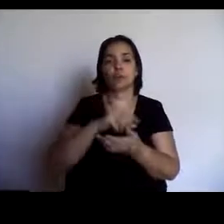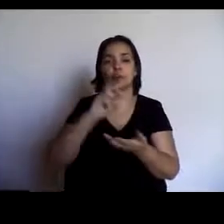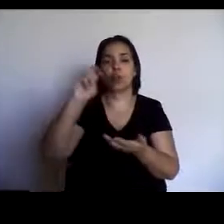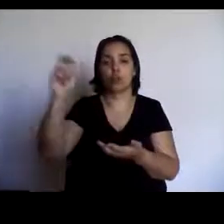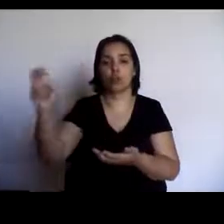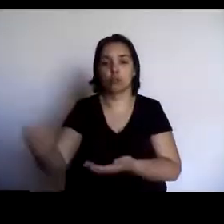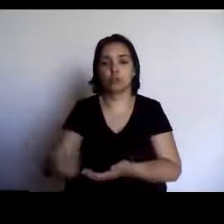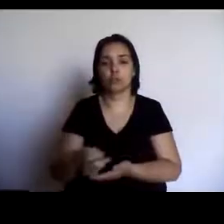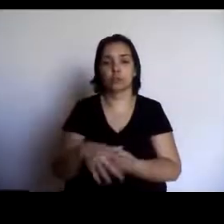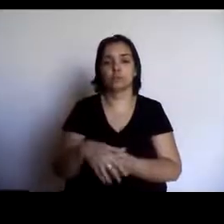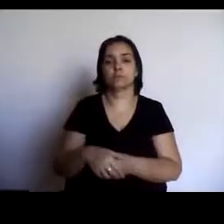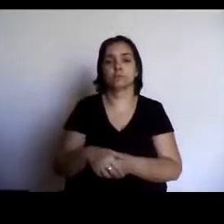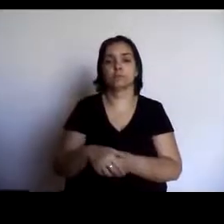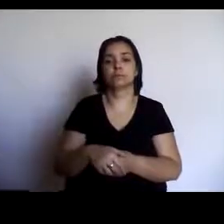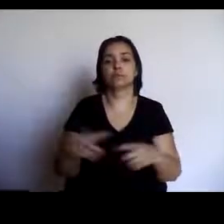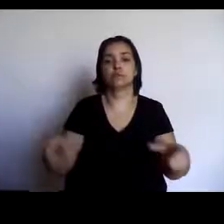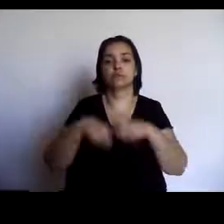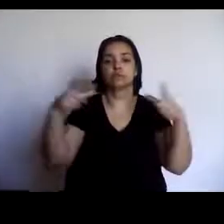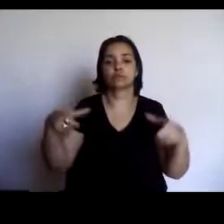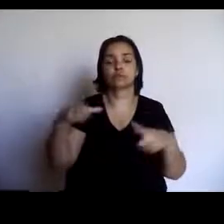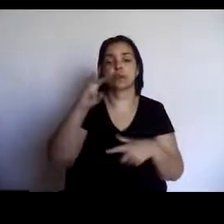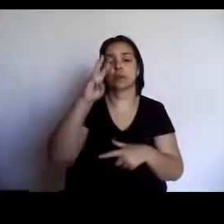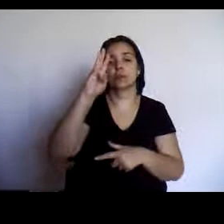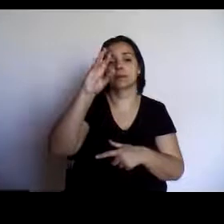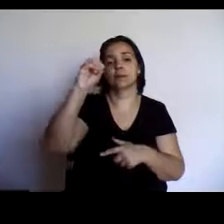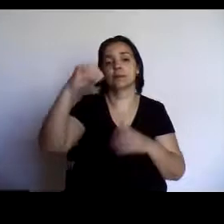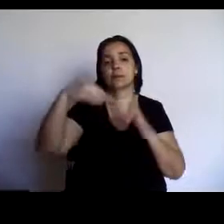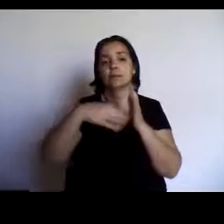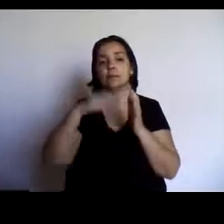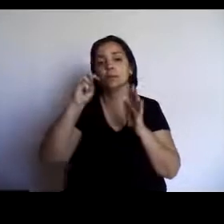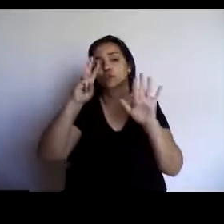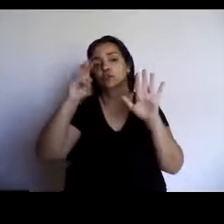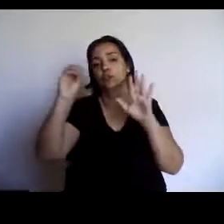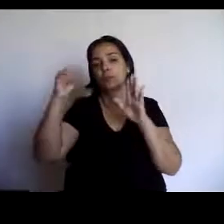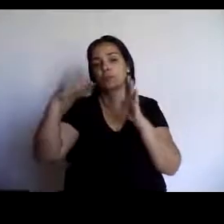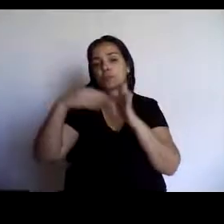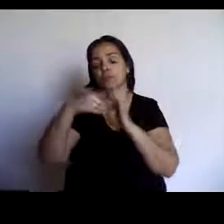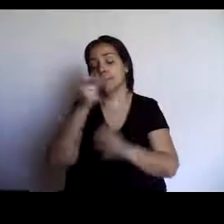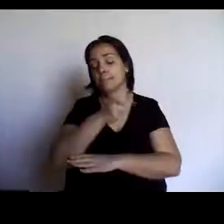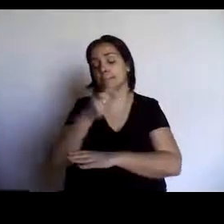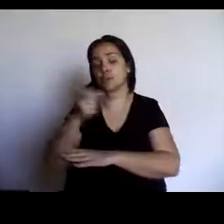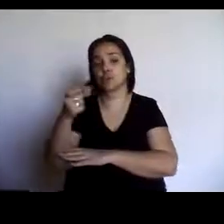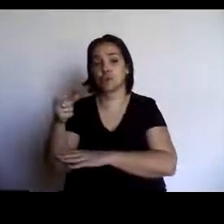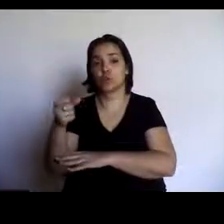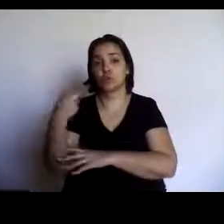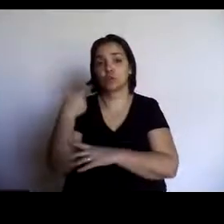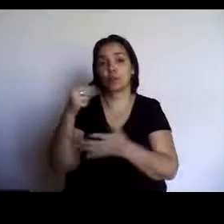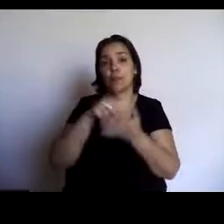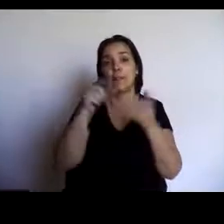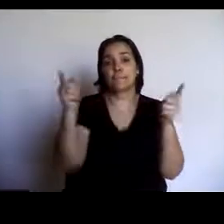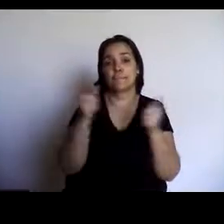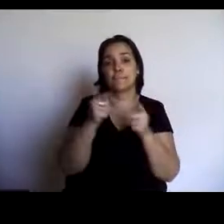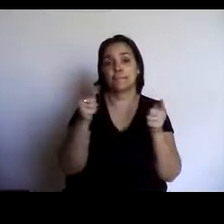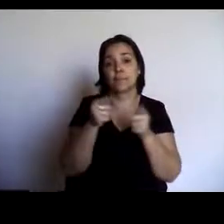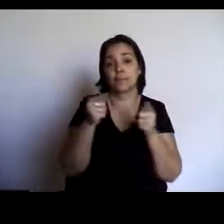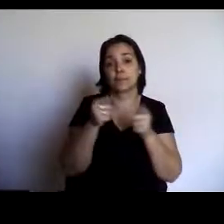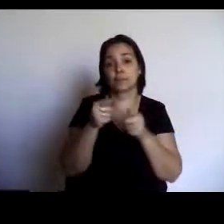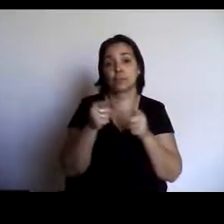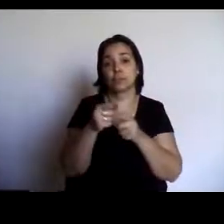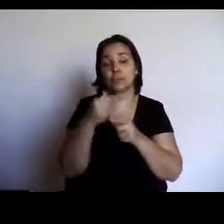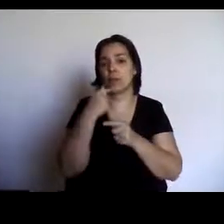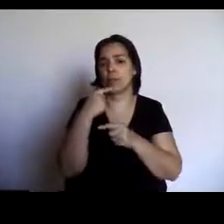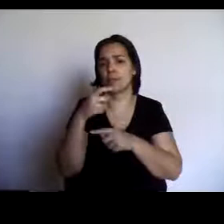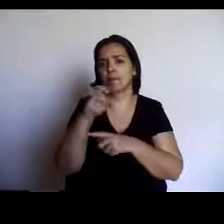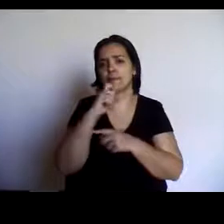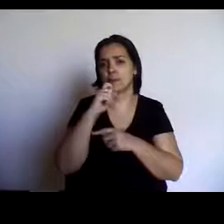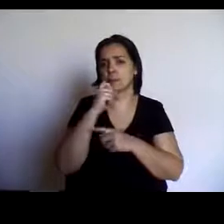En total abarca una población de 30.800 habitantes. Son municipios de pequeña población que tendrían muy difícil